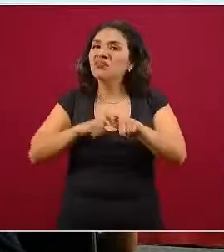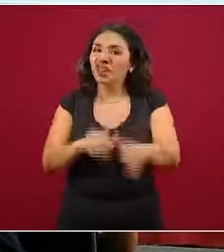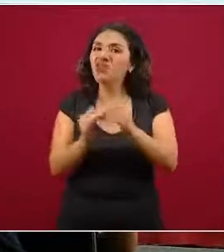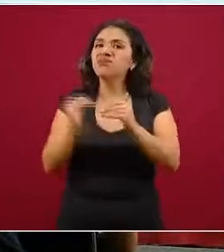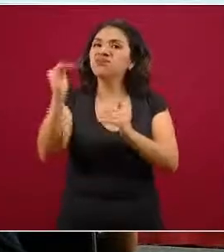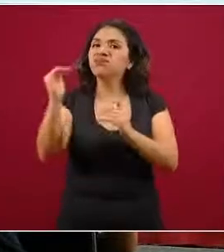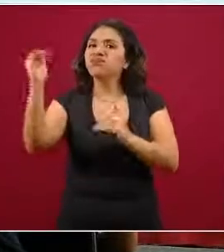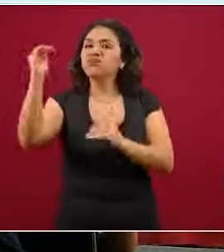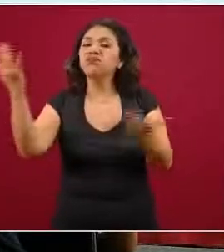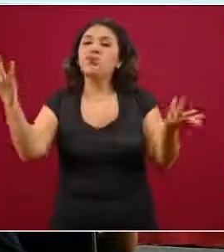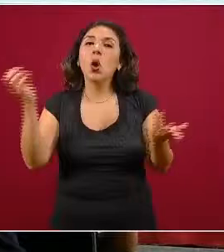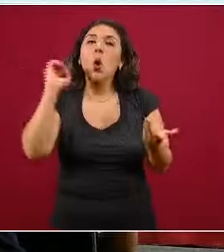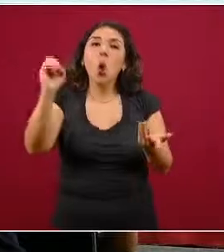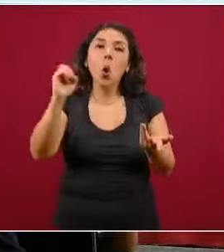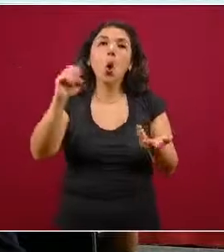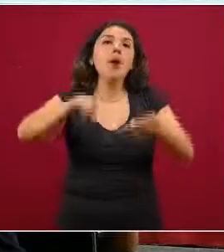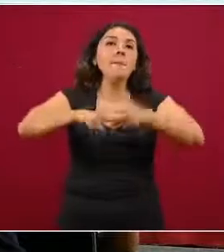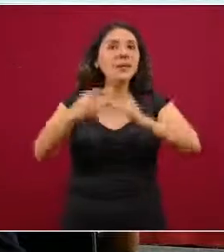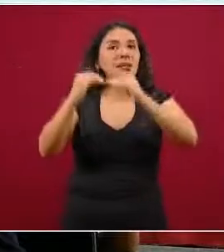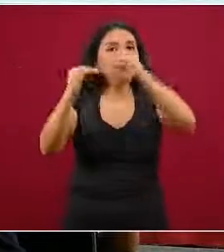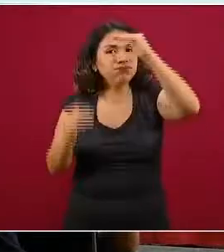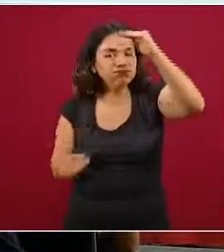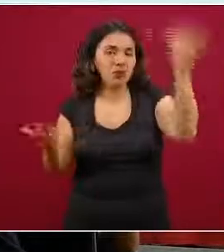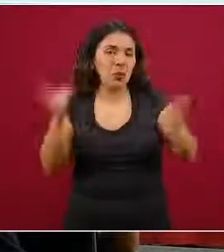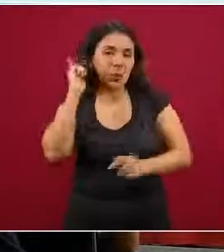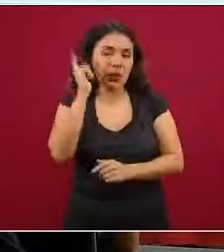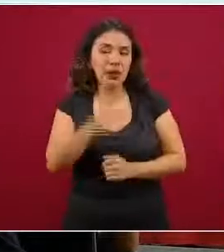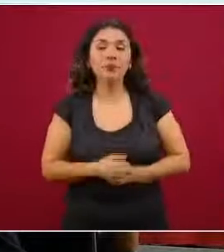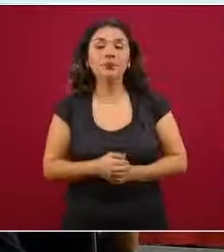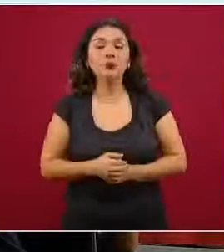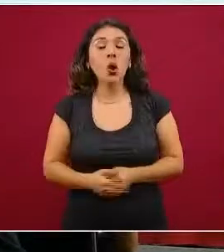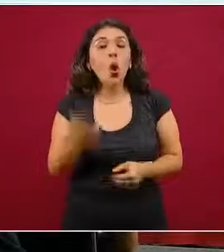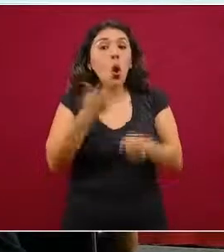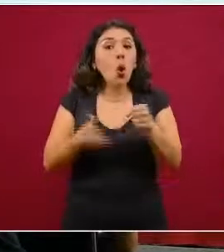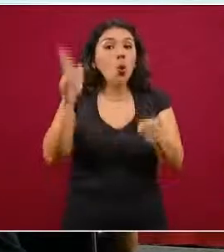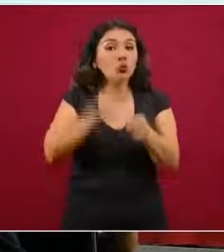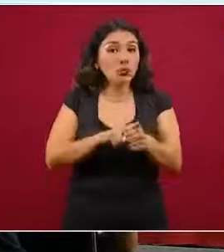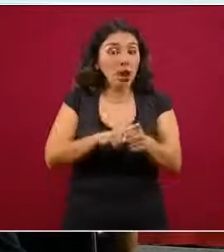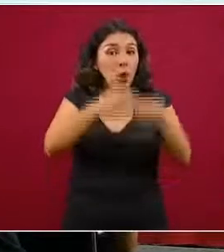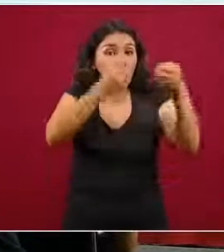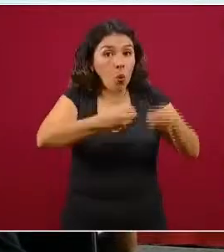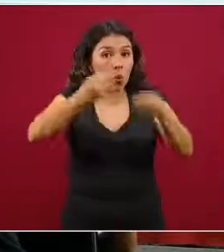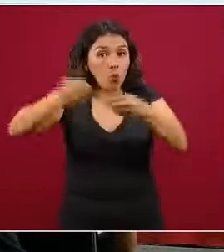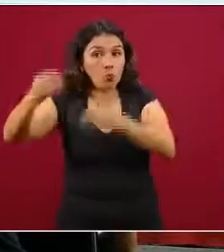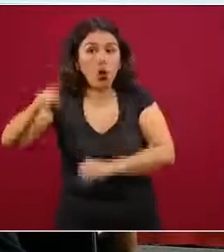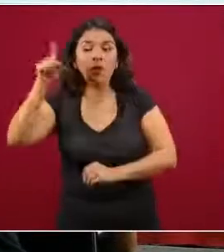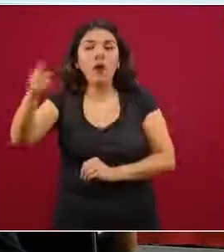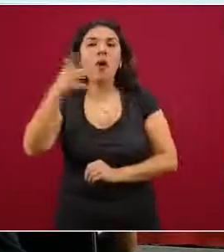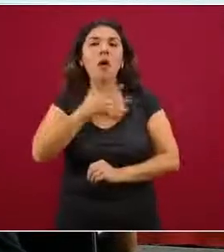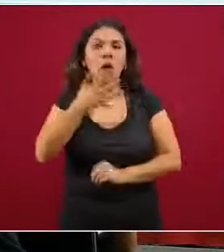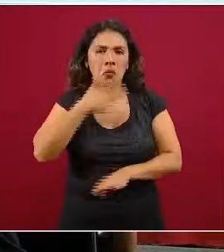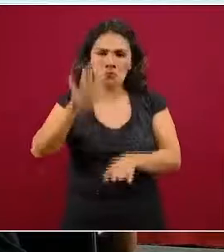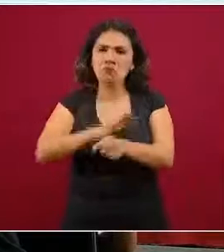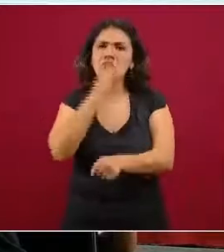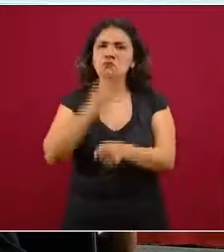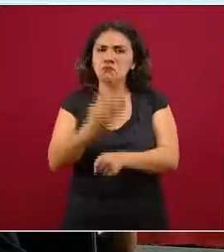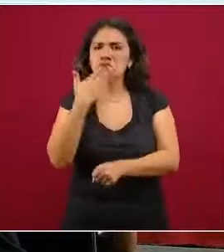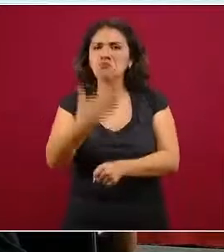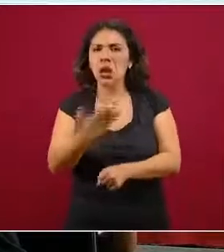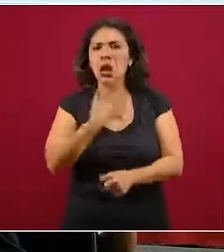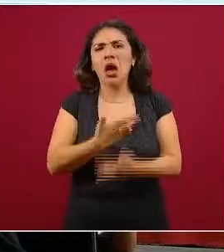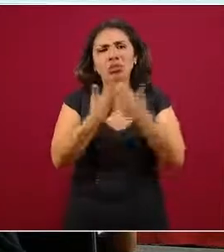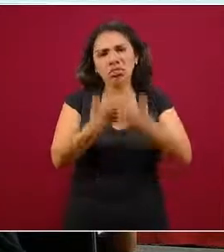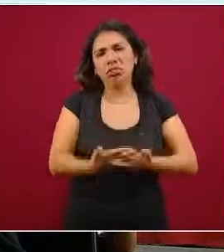su momento comenzar también a bajar. La ocupación hospitalaria del estado se encuentra en un buen nivel de